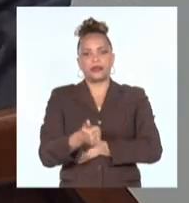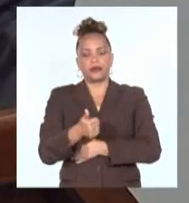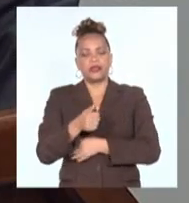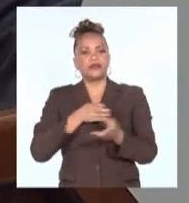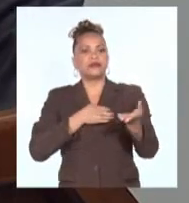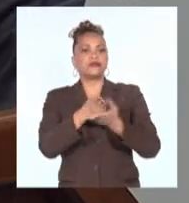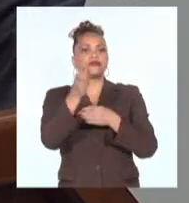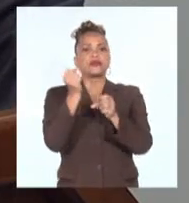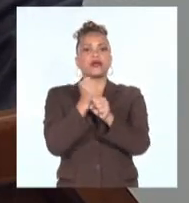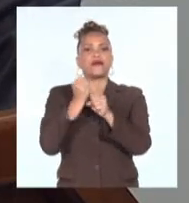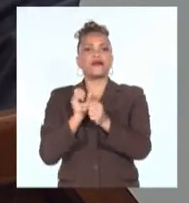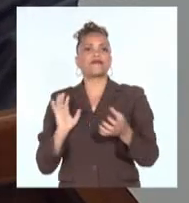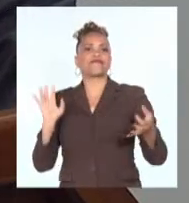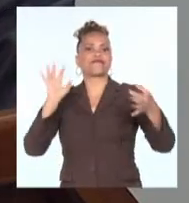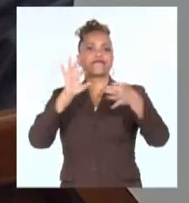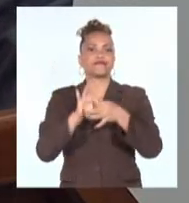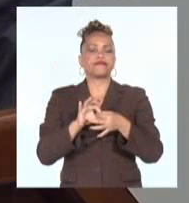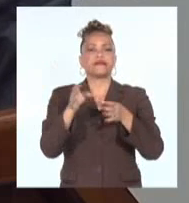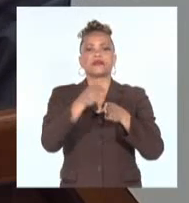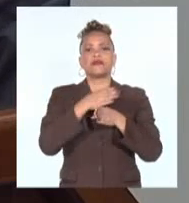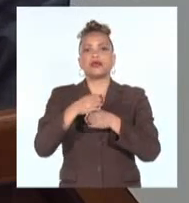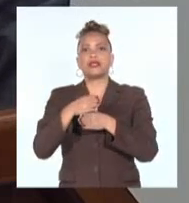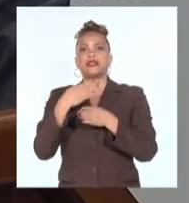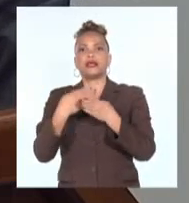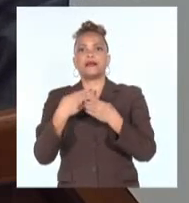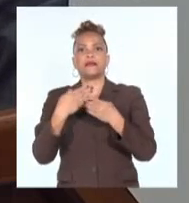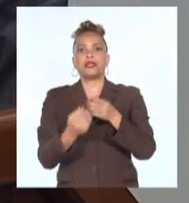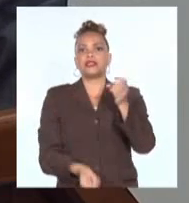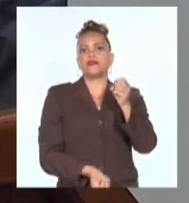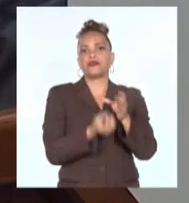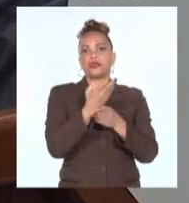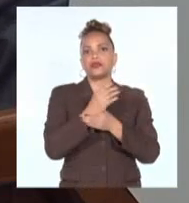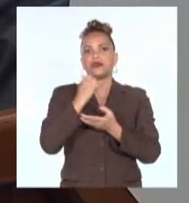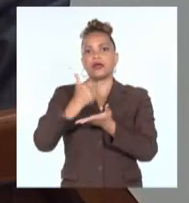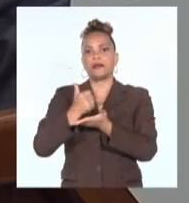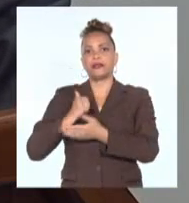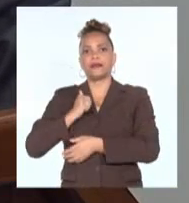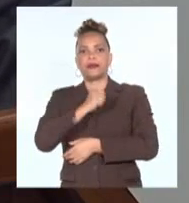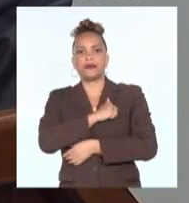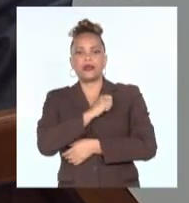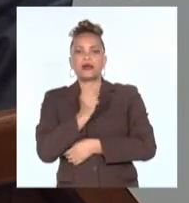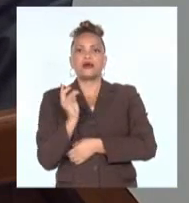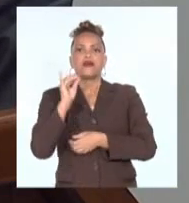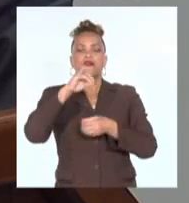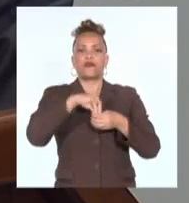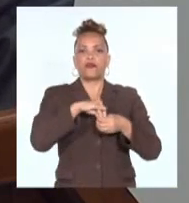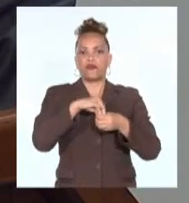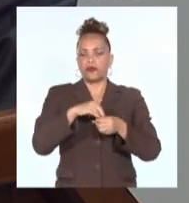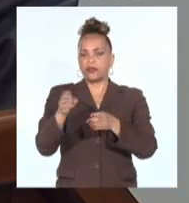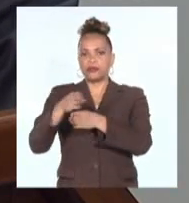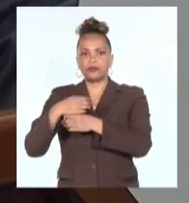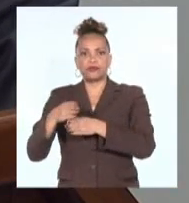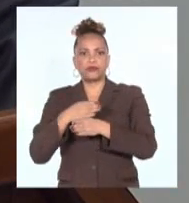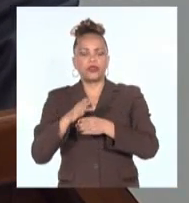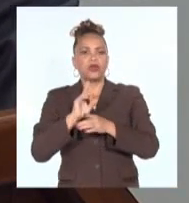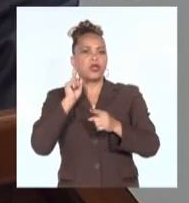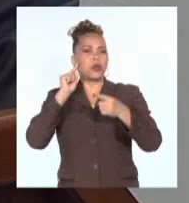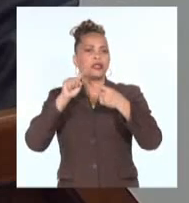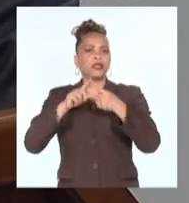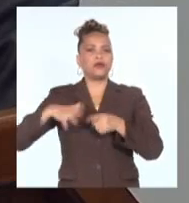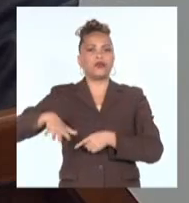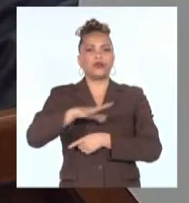vincular distintas fuentes tales como fundaciones, capital privado, fondos filantróficos, todo con enfoque en la